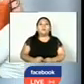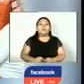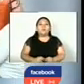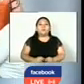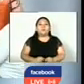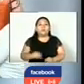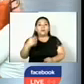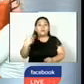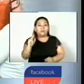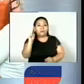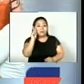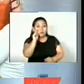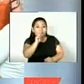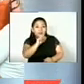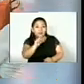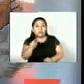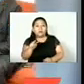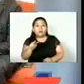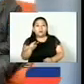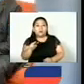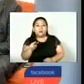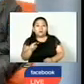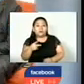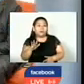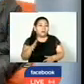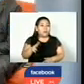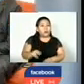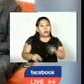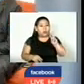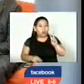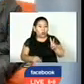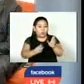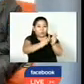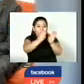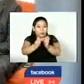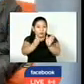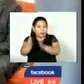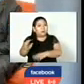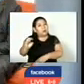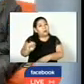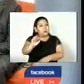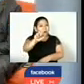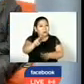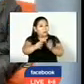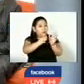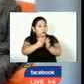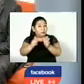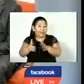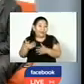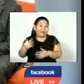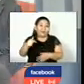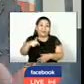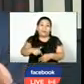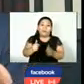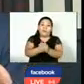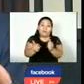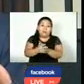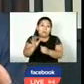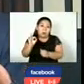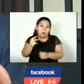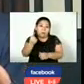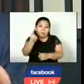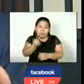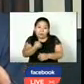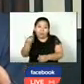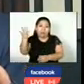Se ha determinado que han habido dos o tres etapas en las cuales los salvadoreños han emigrado del país. Una